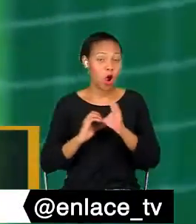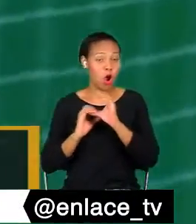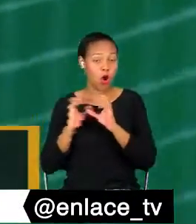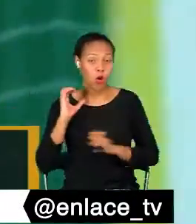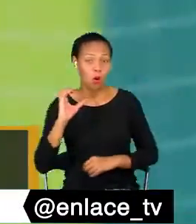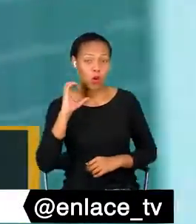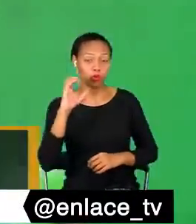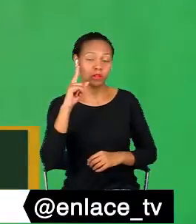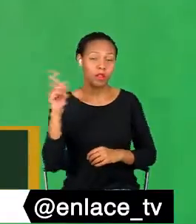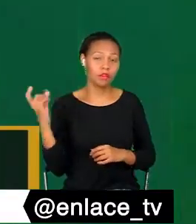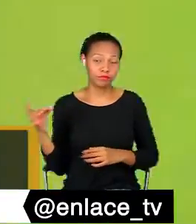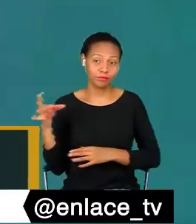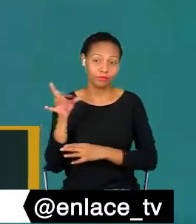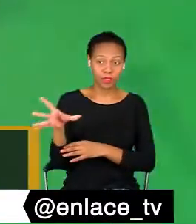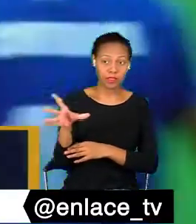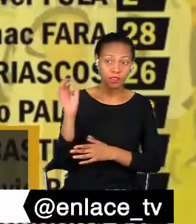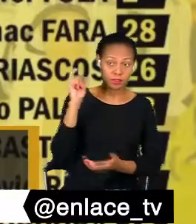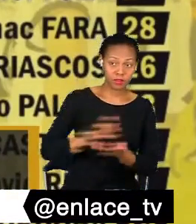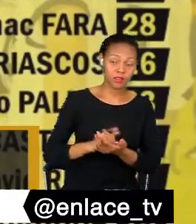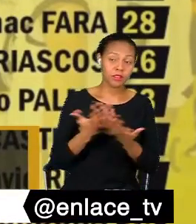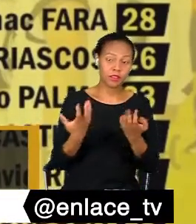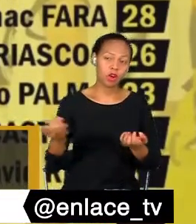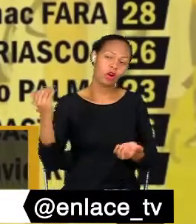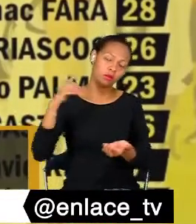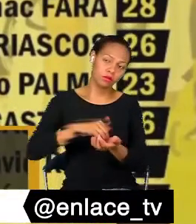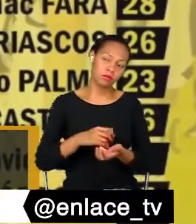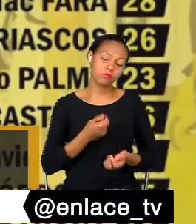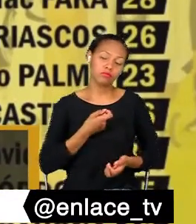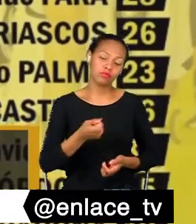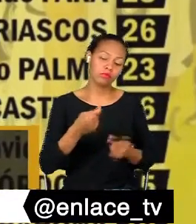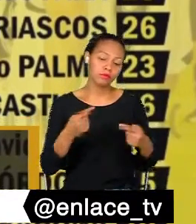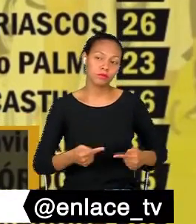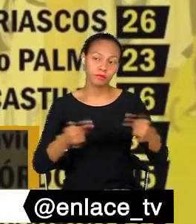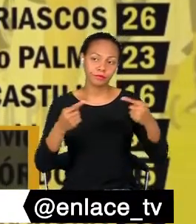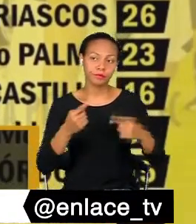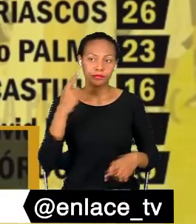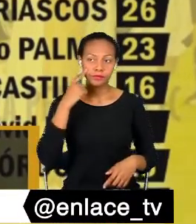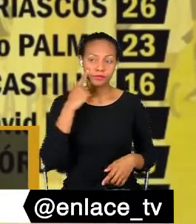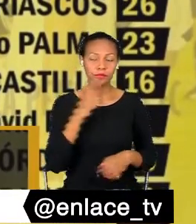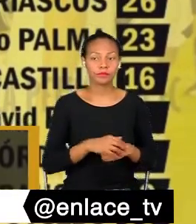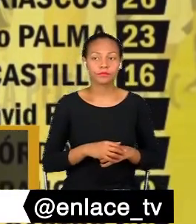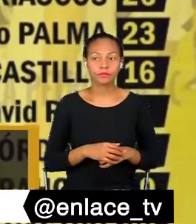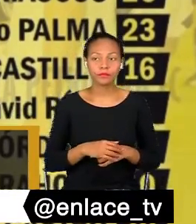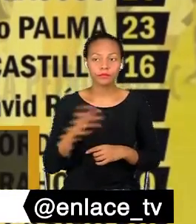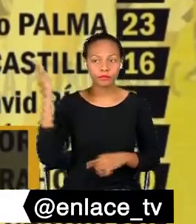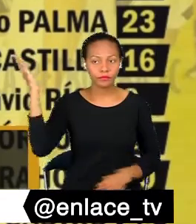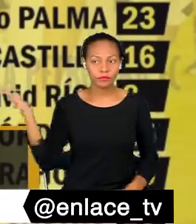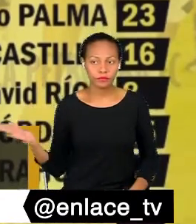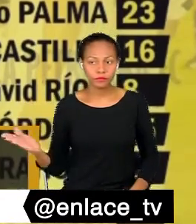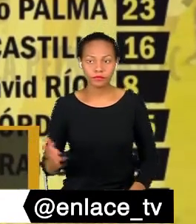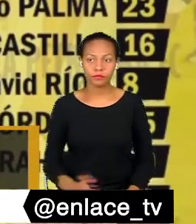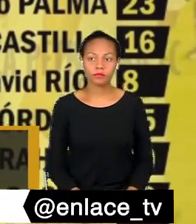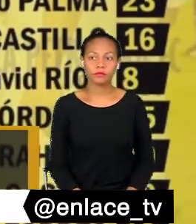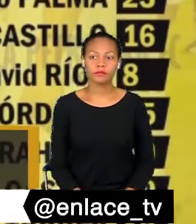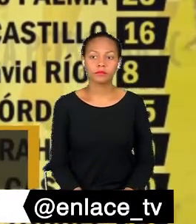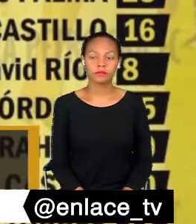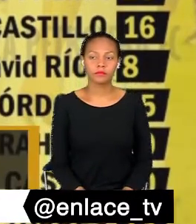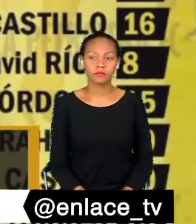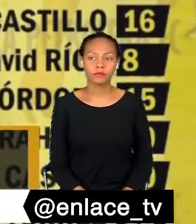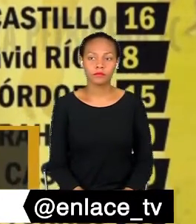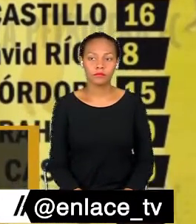Cúcuta Deportivo. Los convocados para el compromiso deportivo son Santiago Rodas, Pierre Graciani, Pedro Tabima,